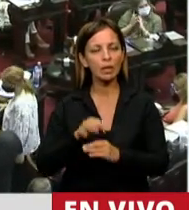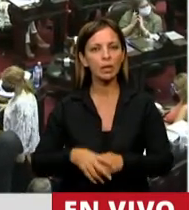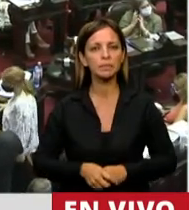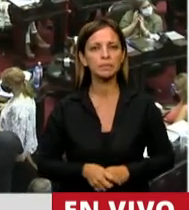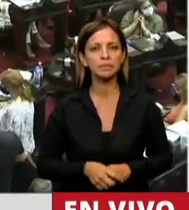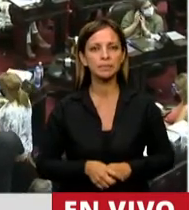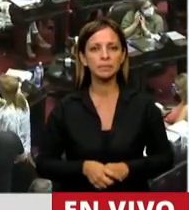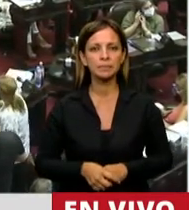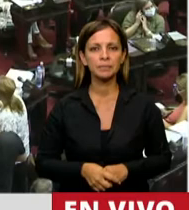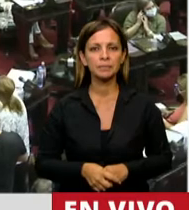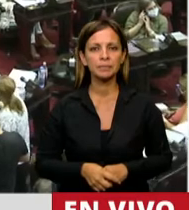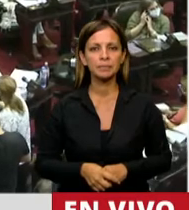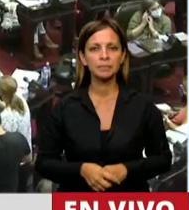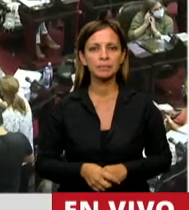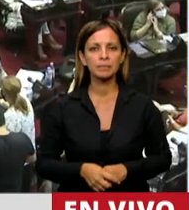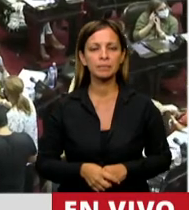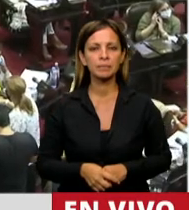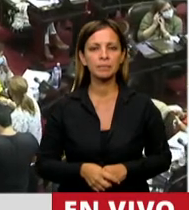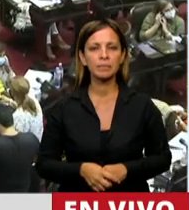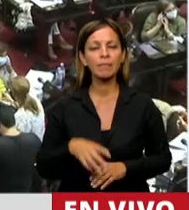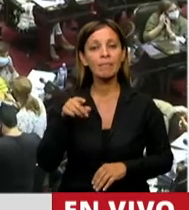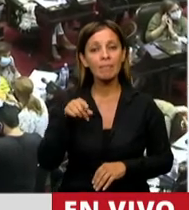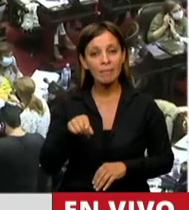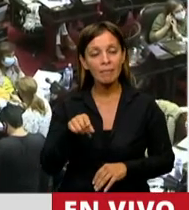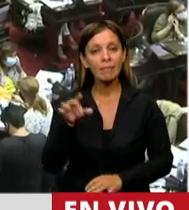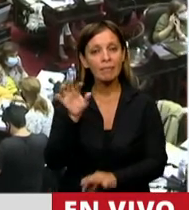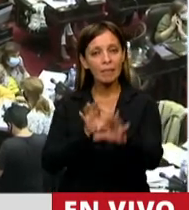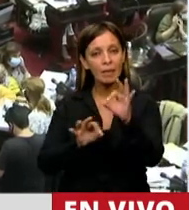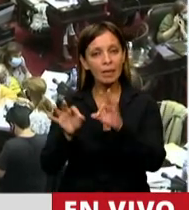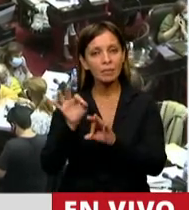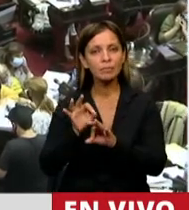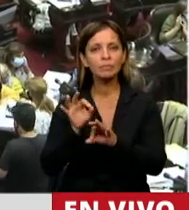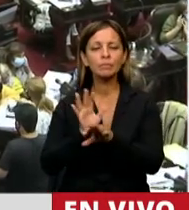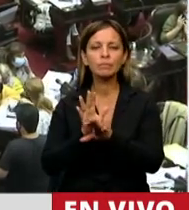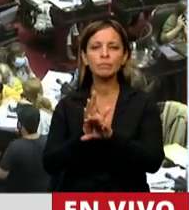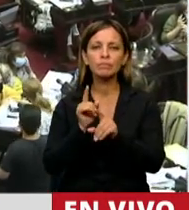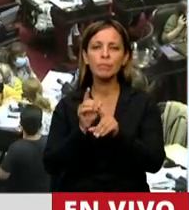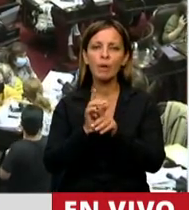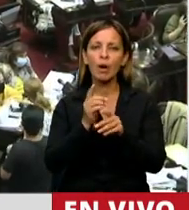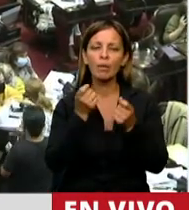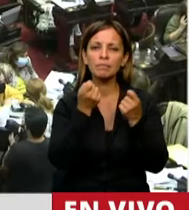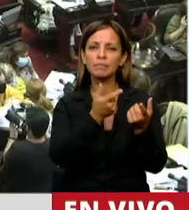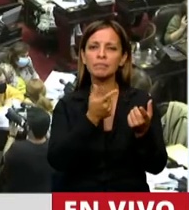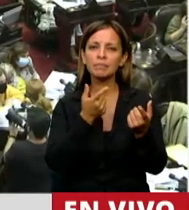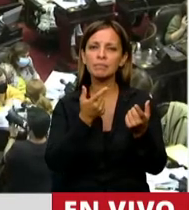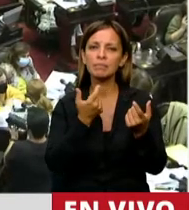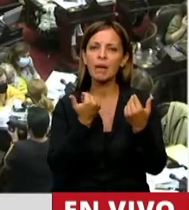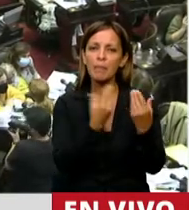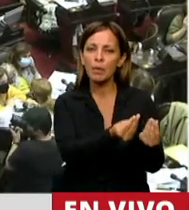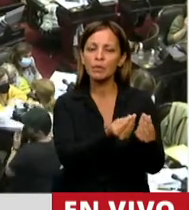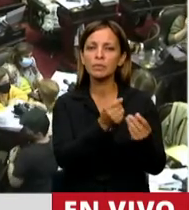proyecto es la continuación de un acompañamiento que han recibido los familiares del